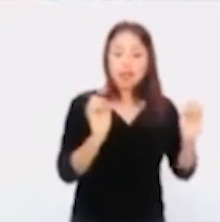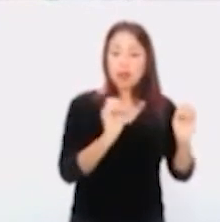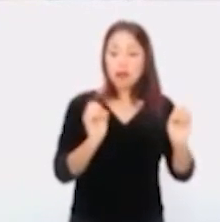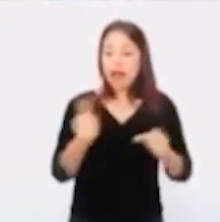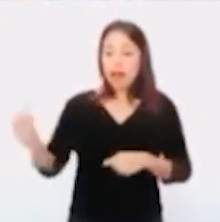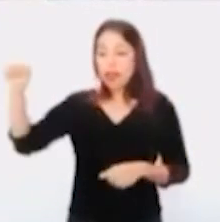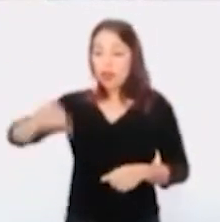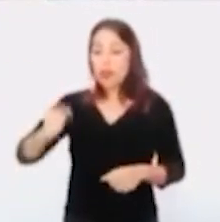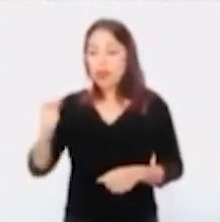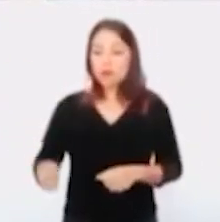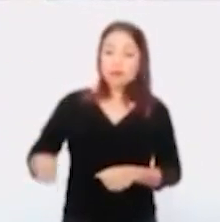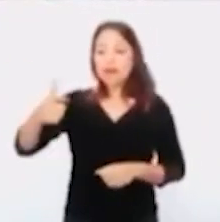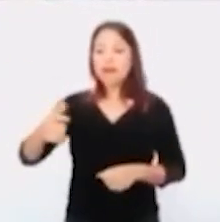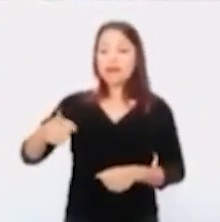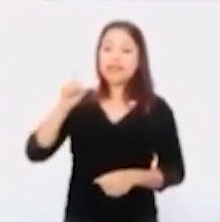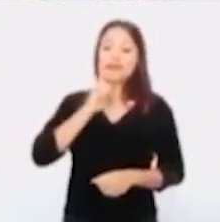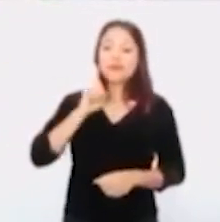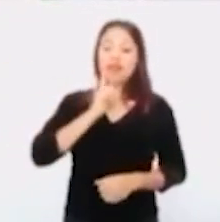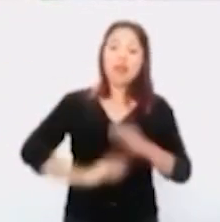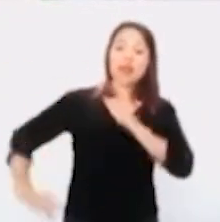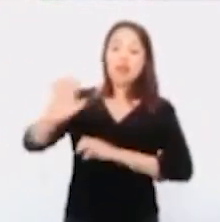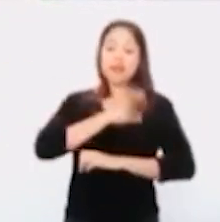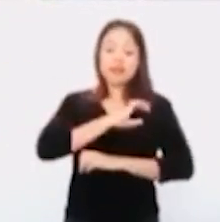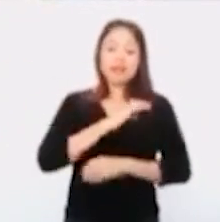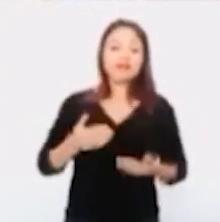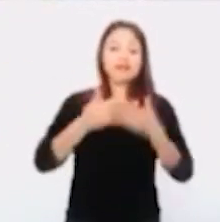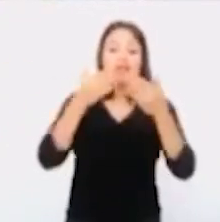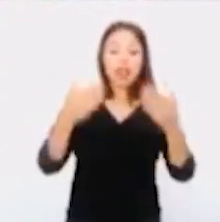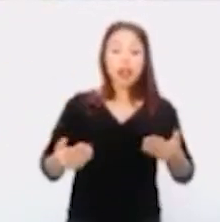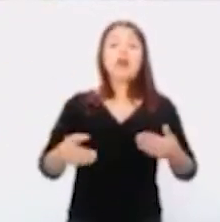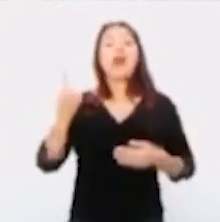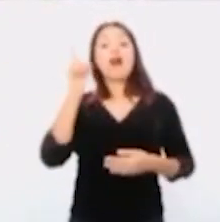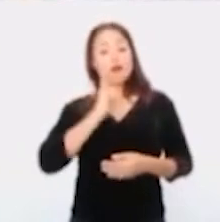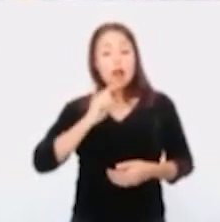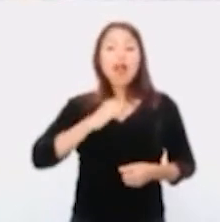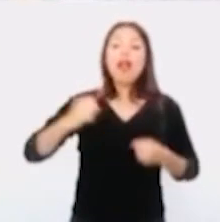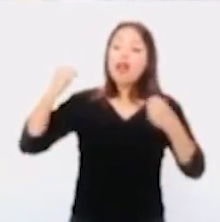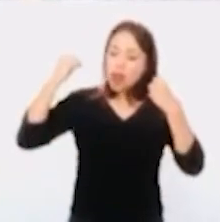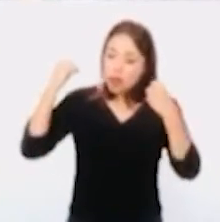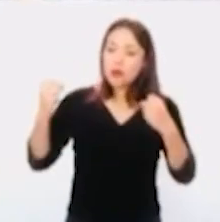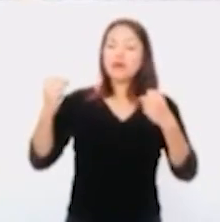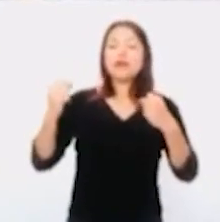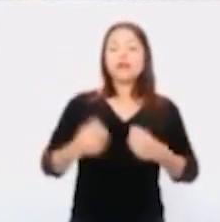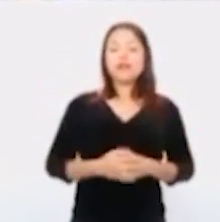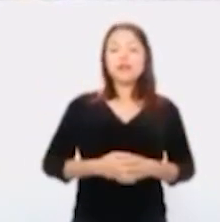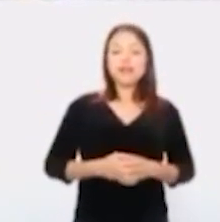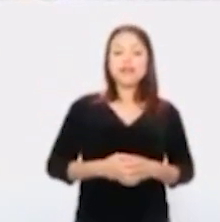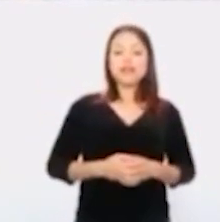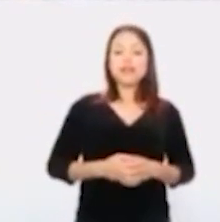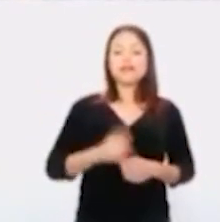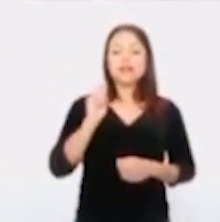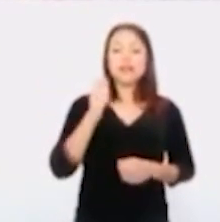además dijo que impulsará los comedores económicos en las casas de estudio que hay en la capital una parte de la comunidad